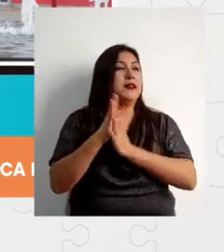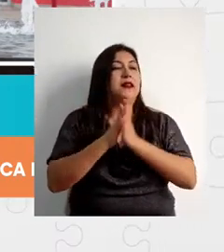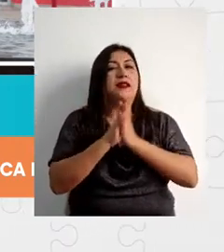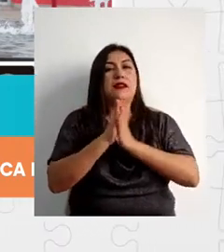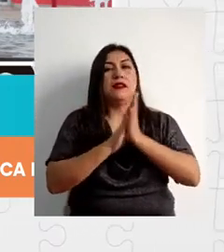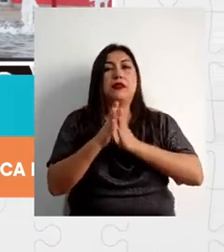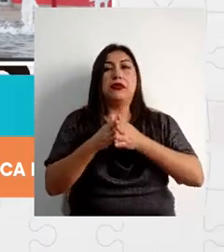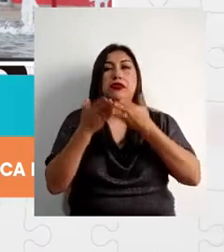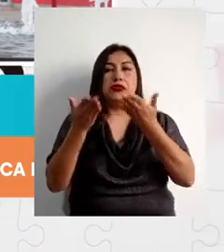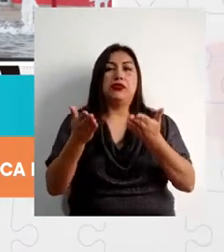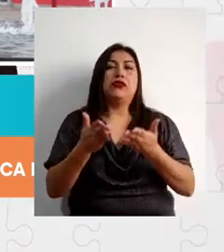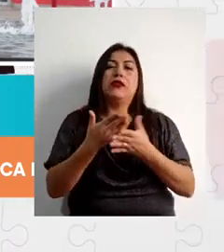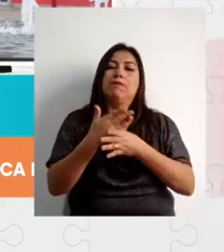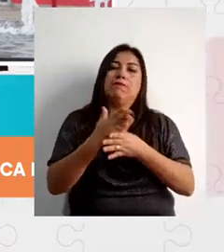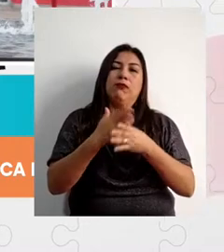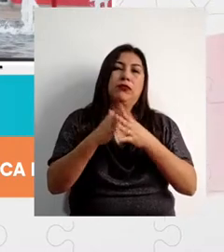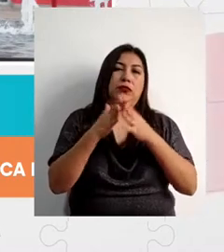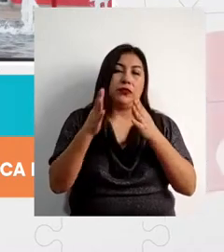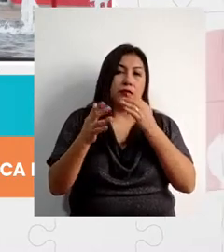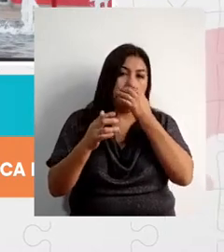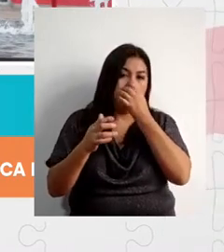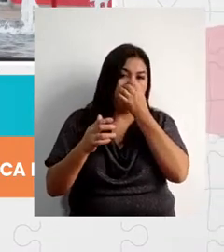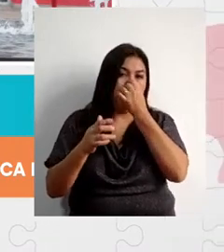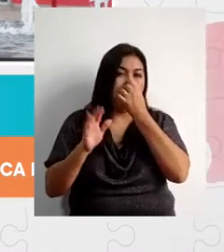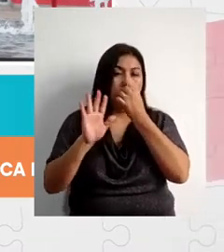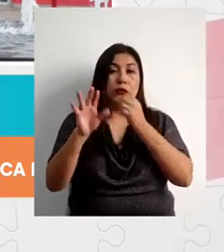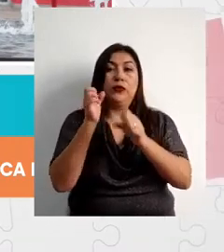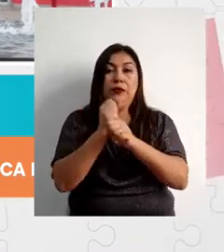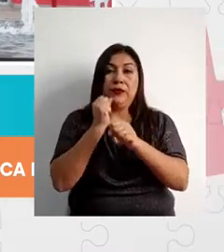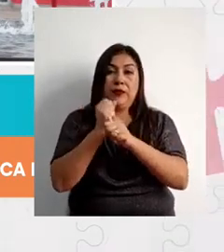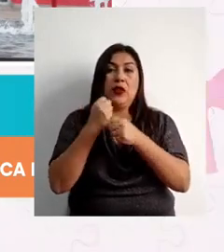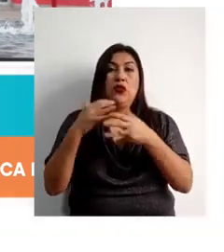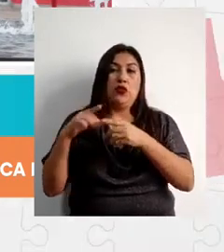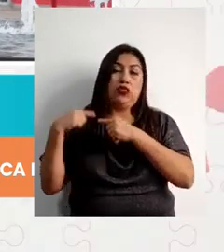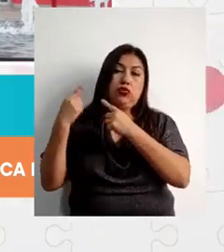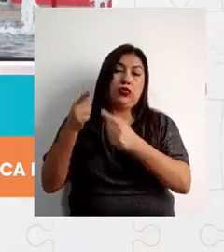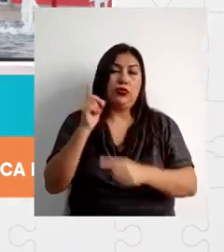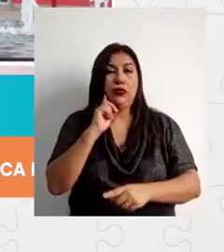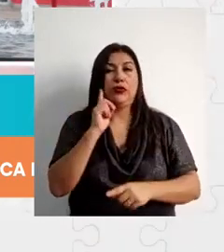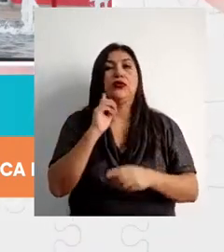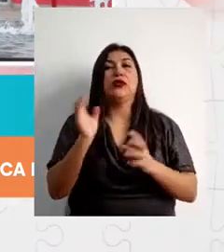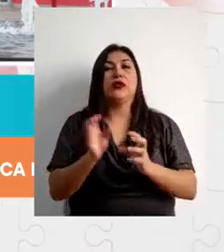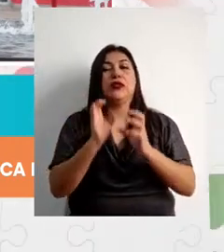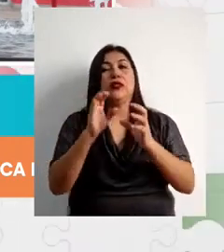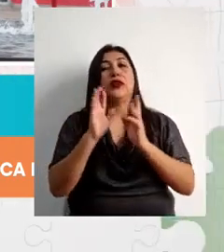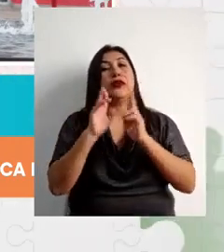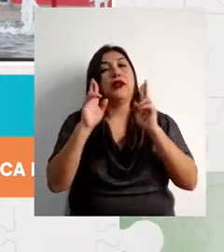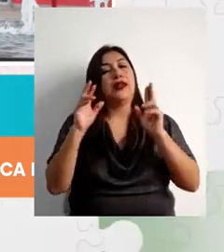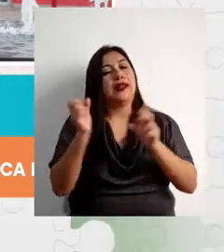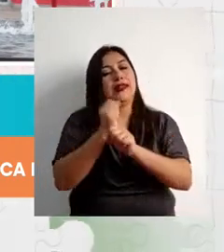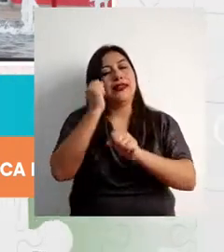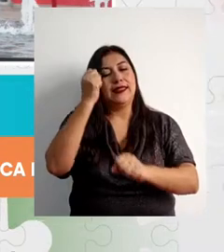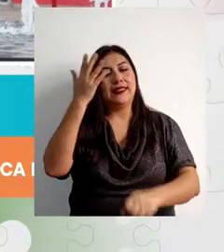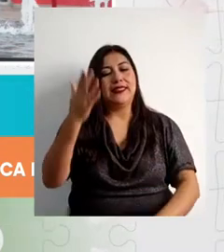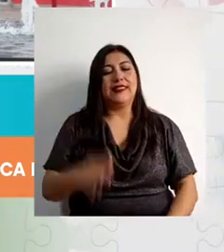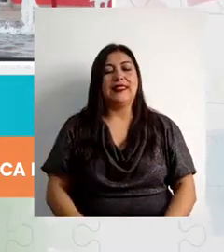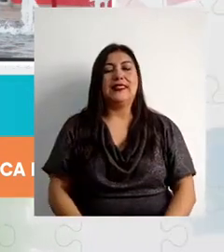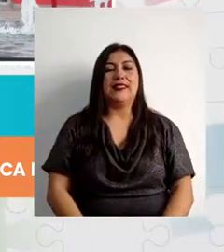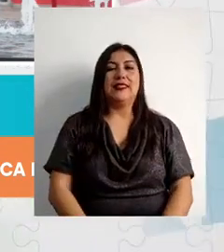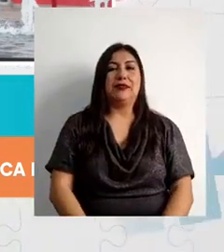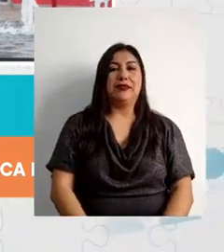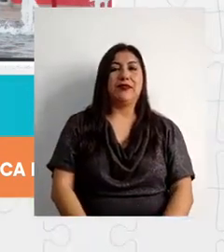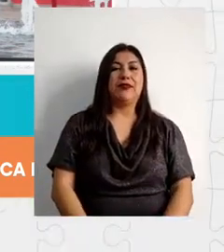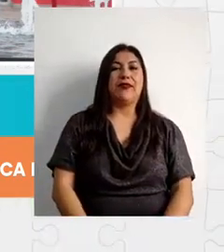por compartir con nosotros todo el trabajo que ustedes vienen realizando y a ganarse ha dicho. Claro que